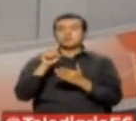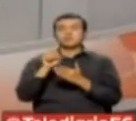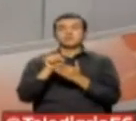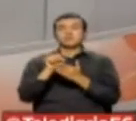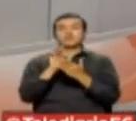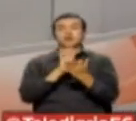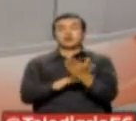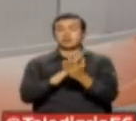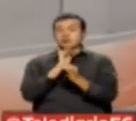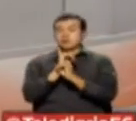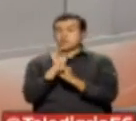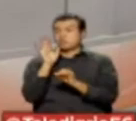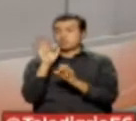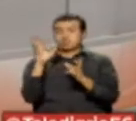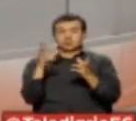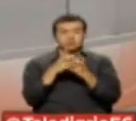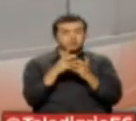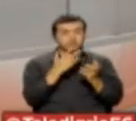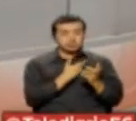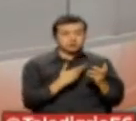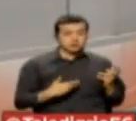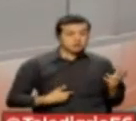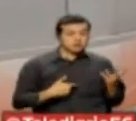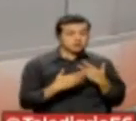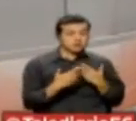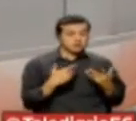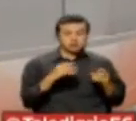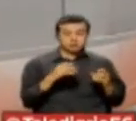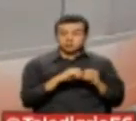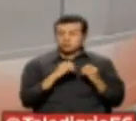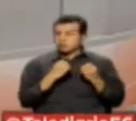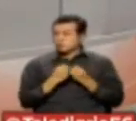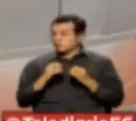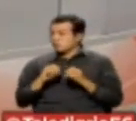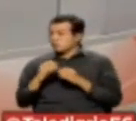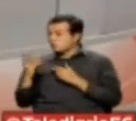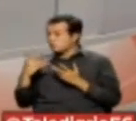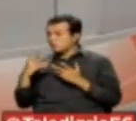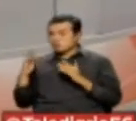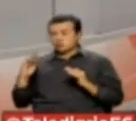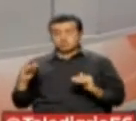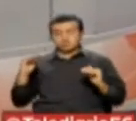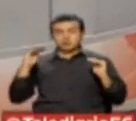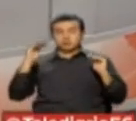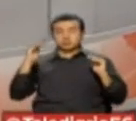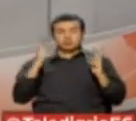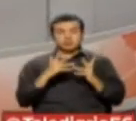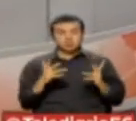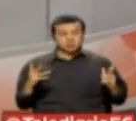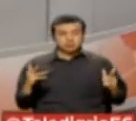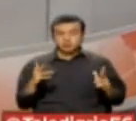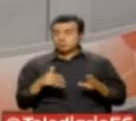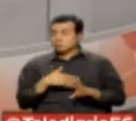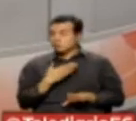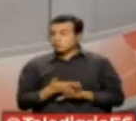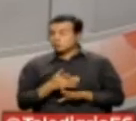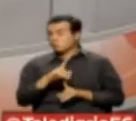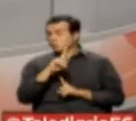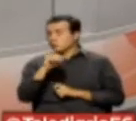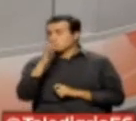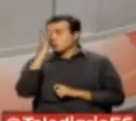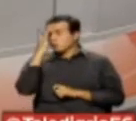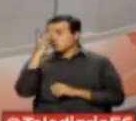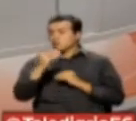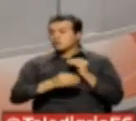no exista una reunión ejecutiva en ningún organismo de gobierno a cualquier nivel en el que no se plantee la pregunta de qué